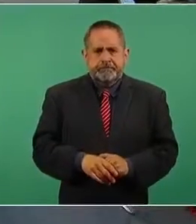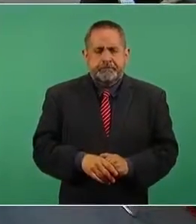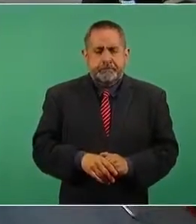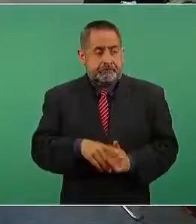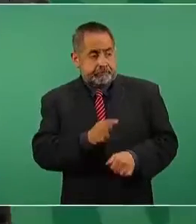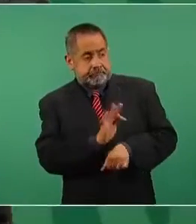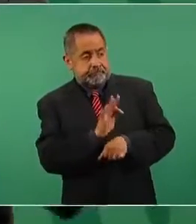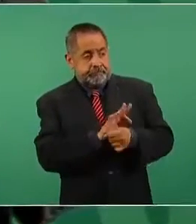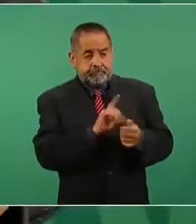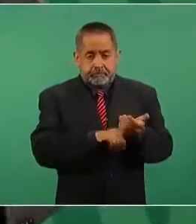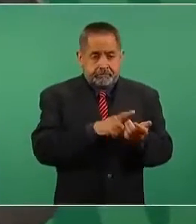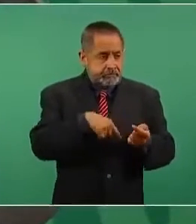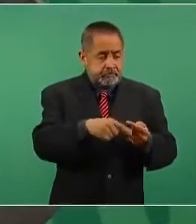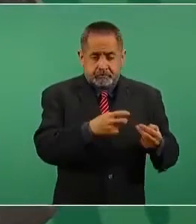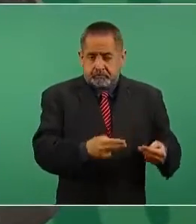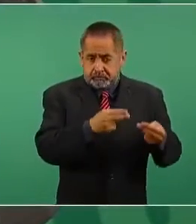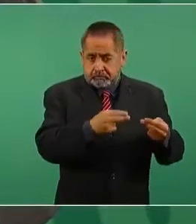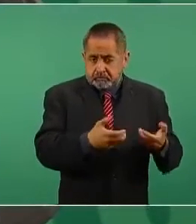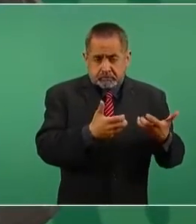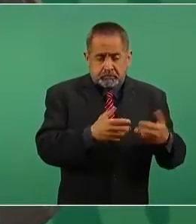a estas empresas.